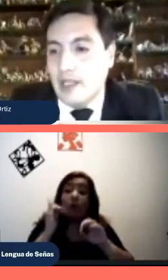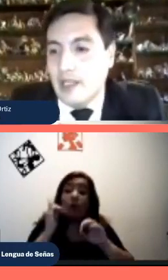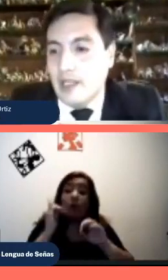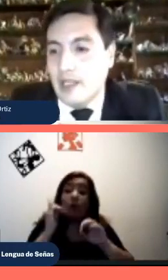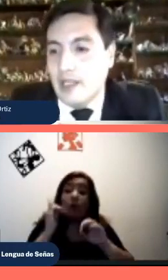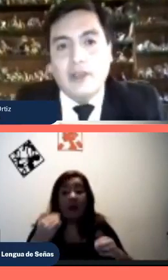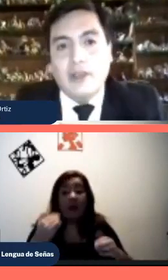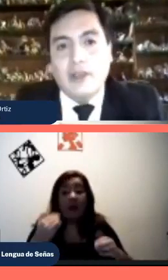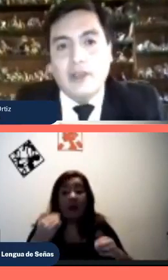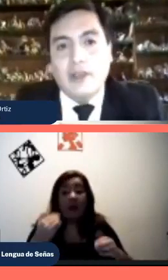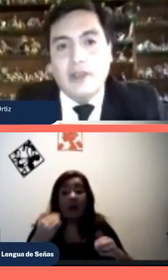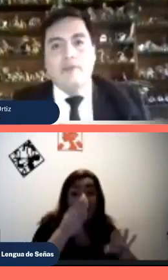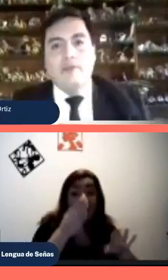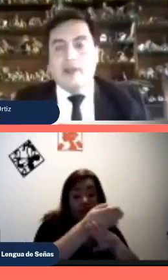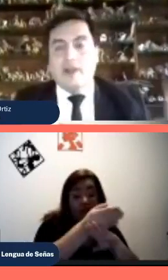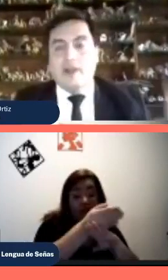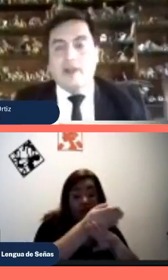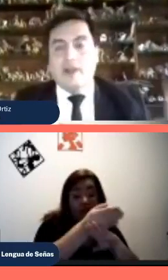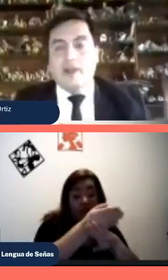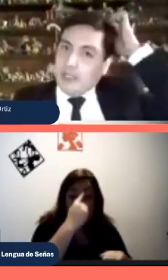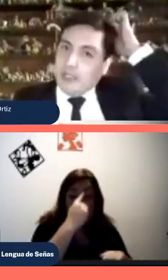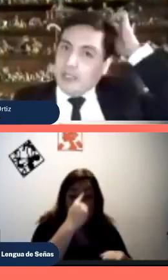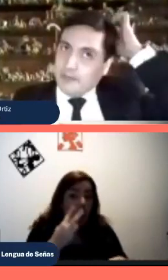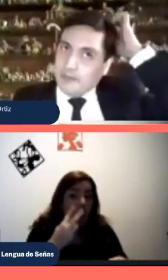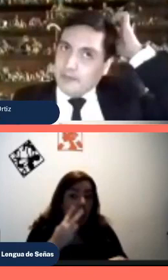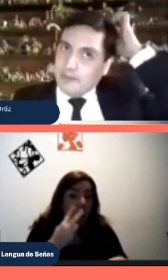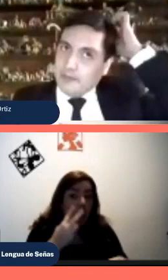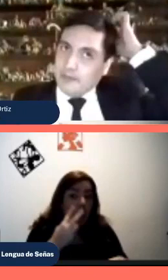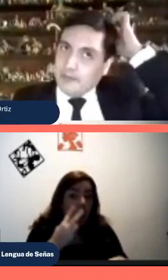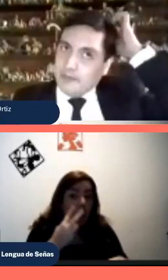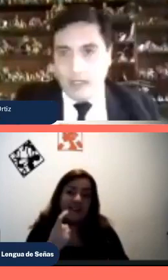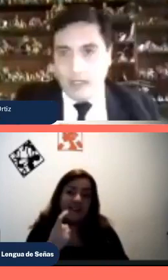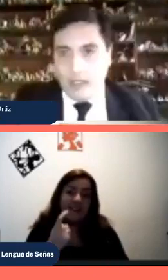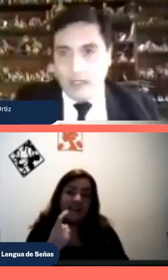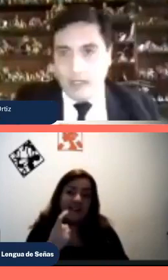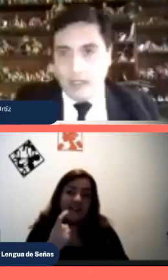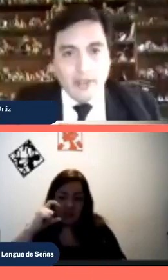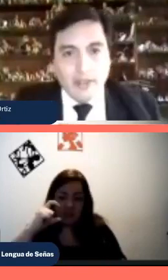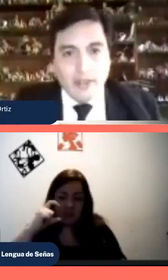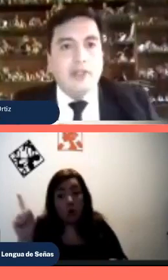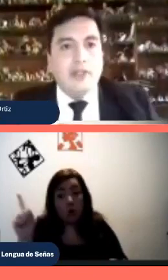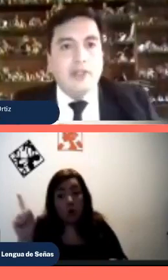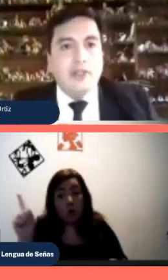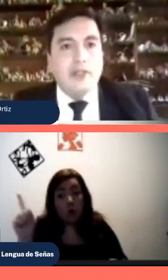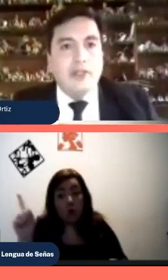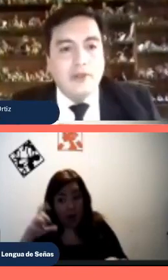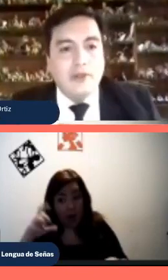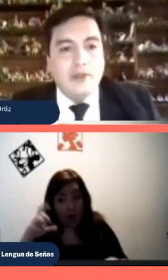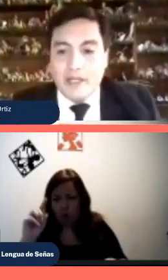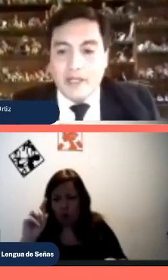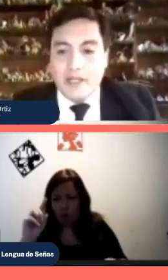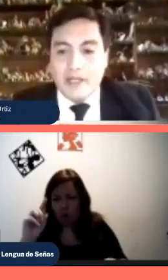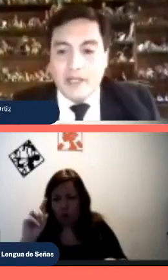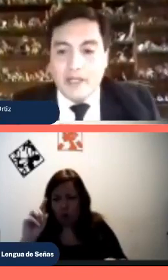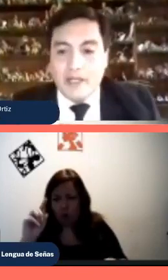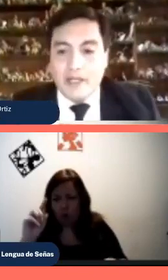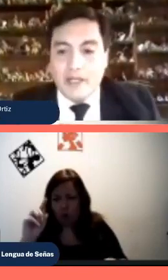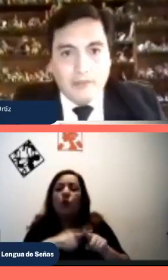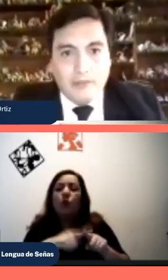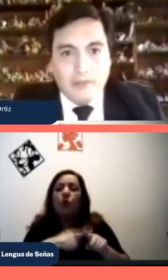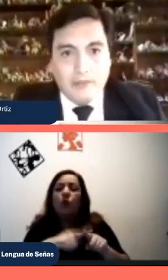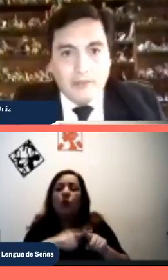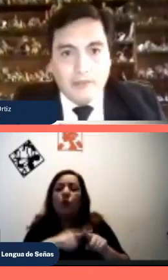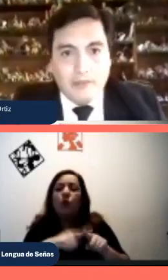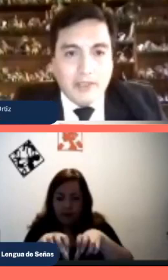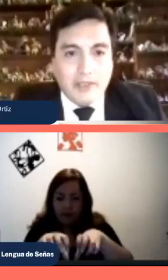ir al museo y podrán ver un diente, no de megalodón, sino que de un animal